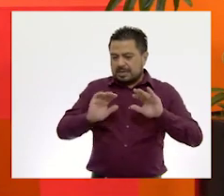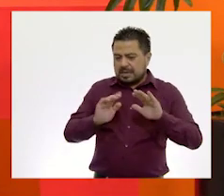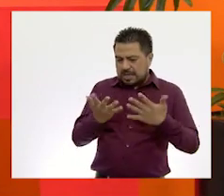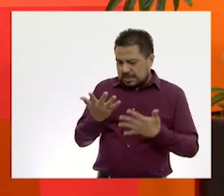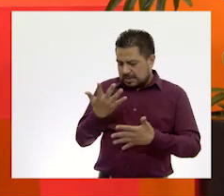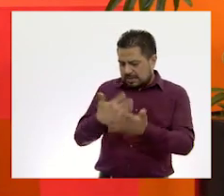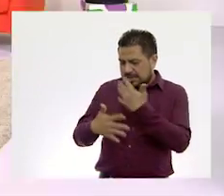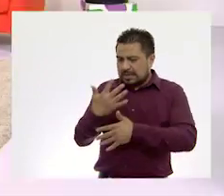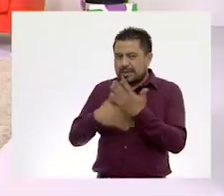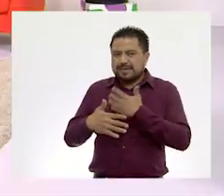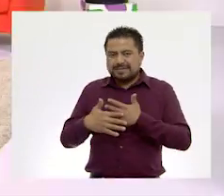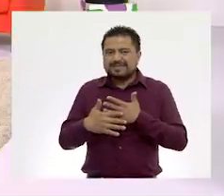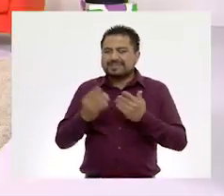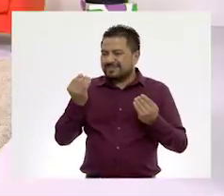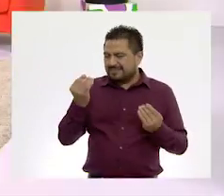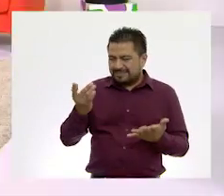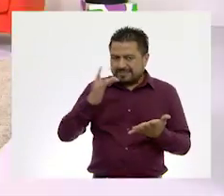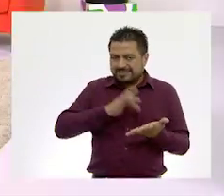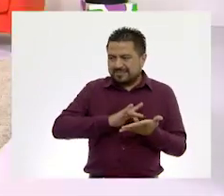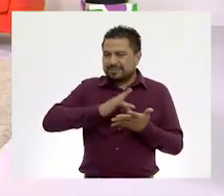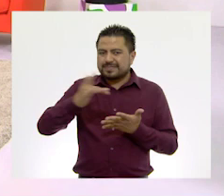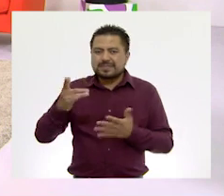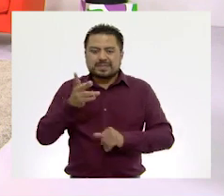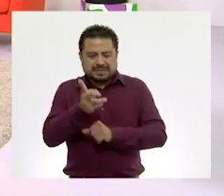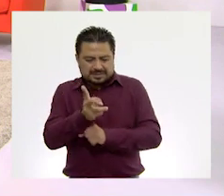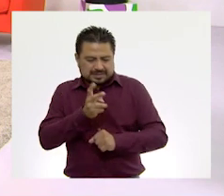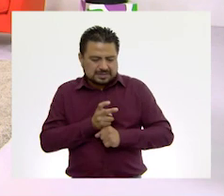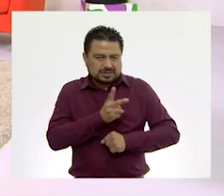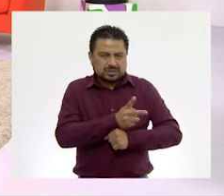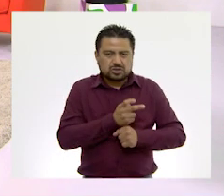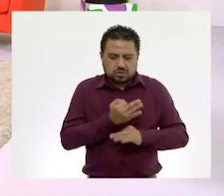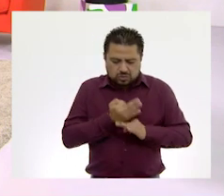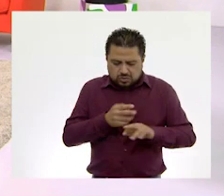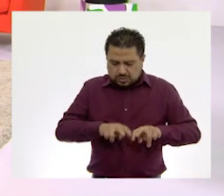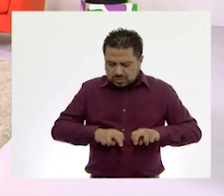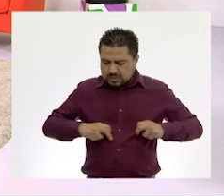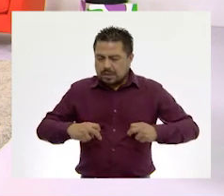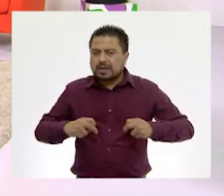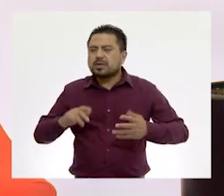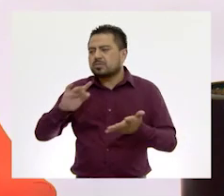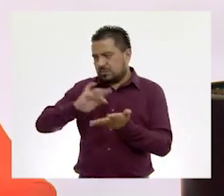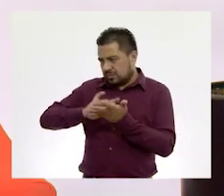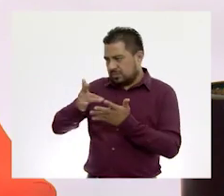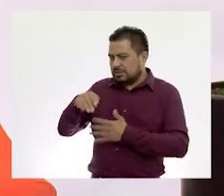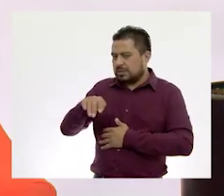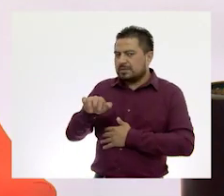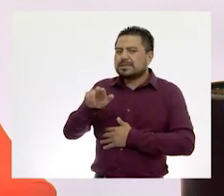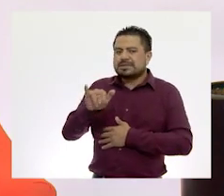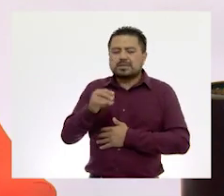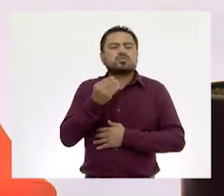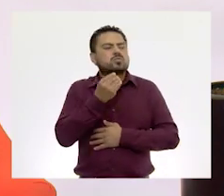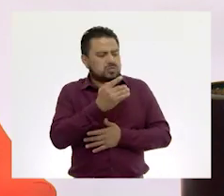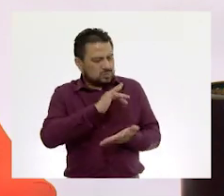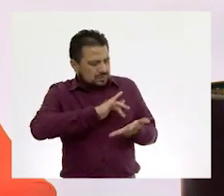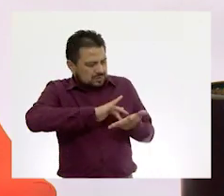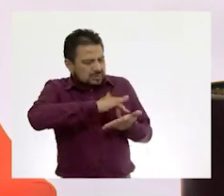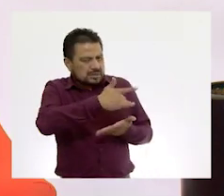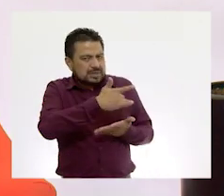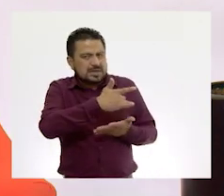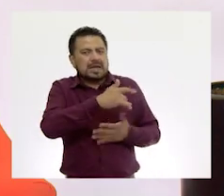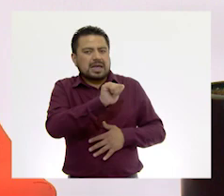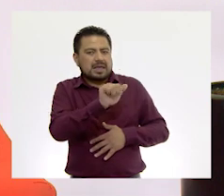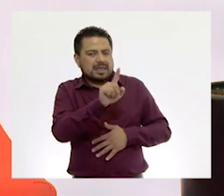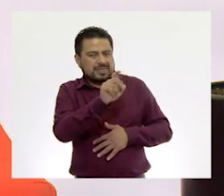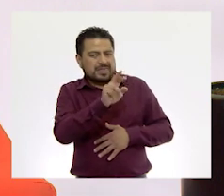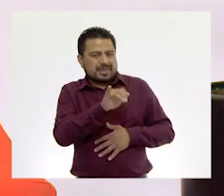enseñas? Les damos las gracias a nuestras invitadas el día de hoy. Mercedes, gracias por acompañarnos. No, al contrario, muchísimas gracias,